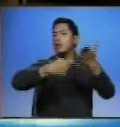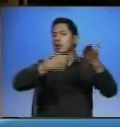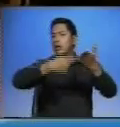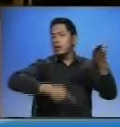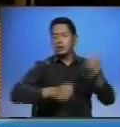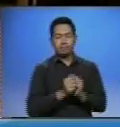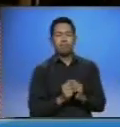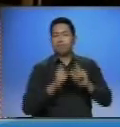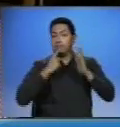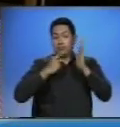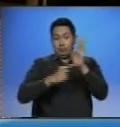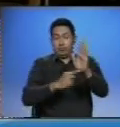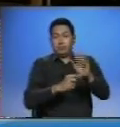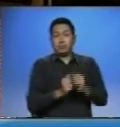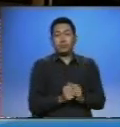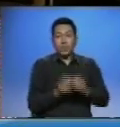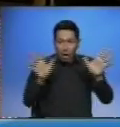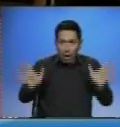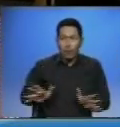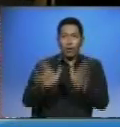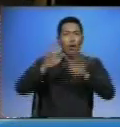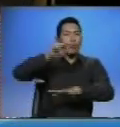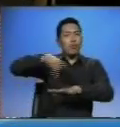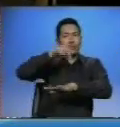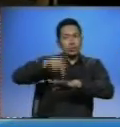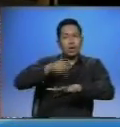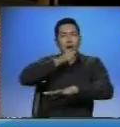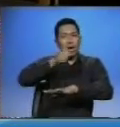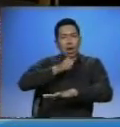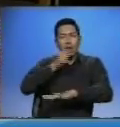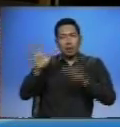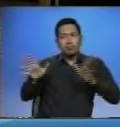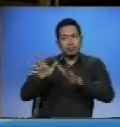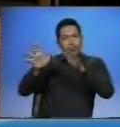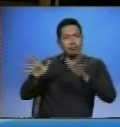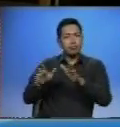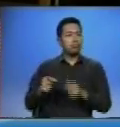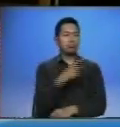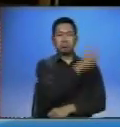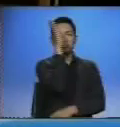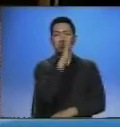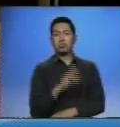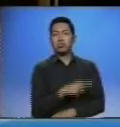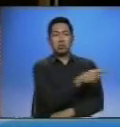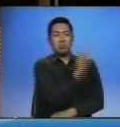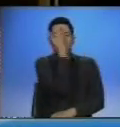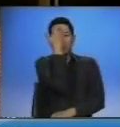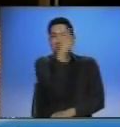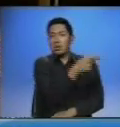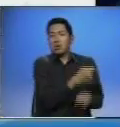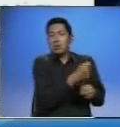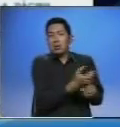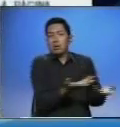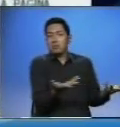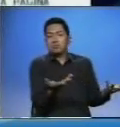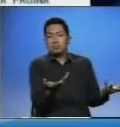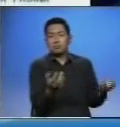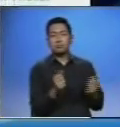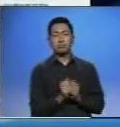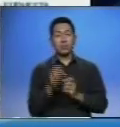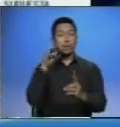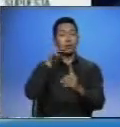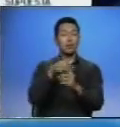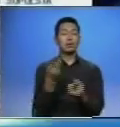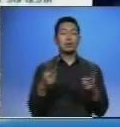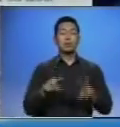fines específicos, dice impulsar el nivel profesional en el periodismo que se refleje en los temas sociales. Nunca supe yo que íbamos a trabajar con ellos de esto. El mensaje